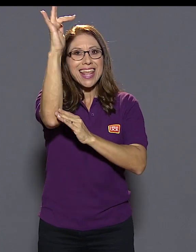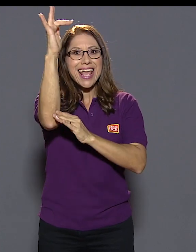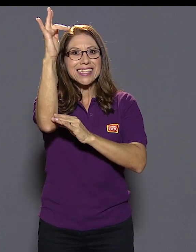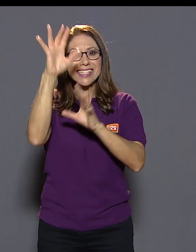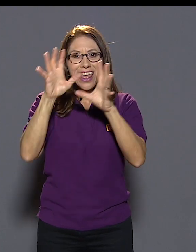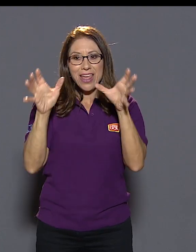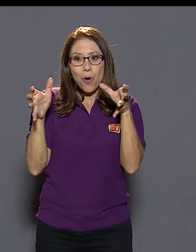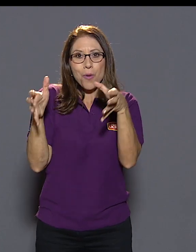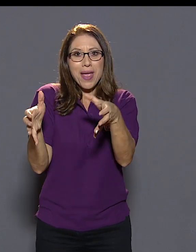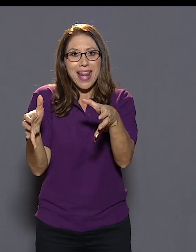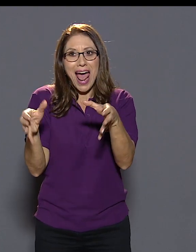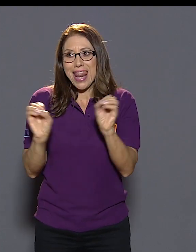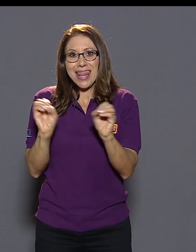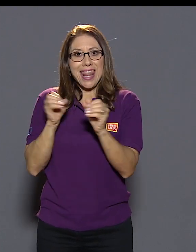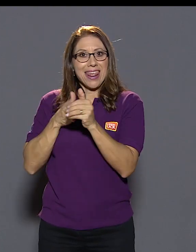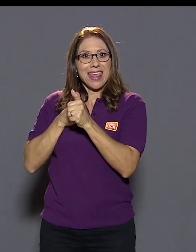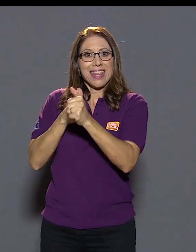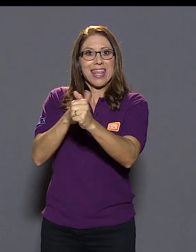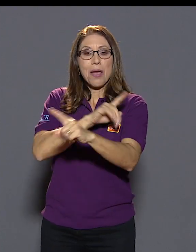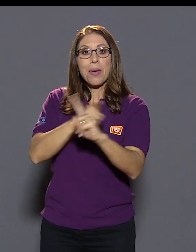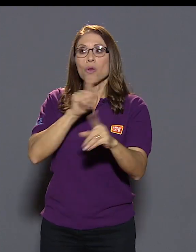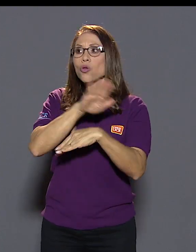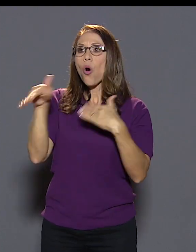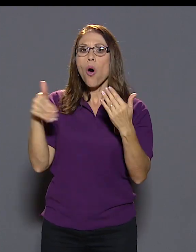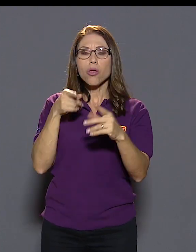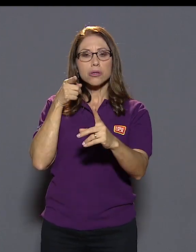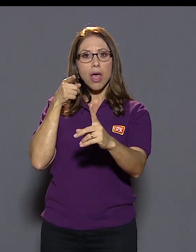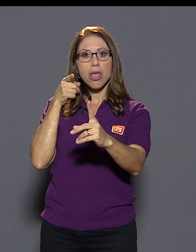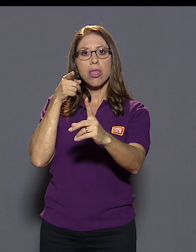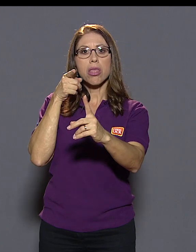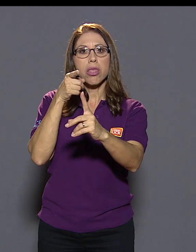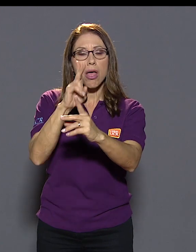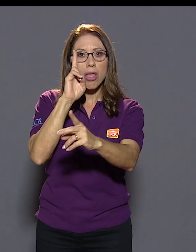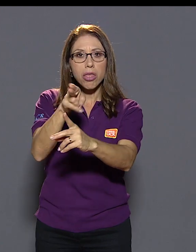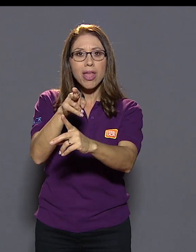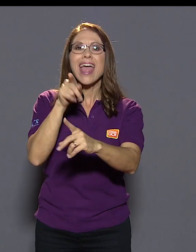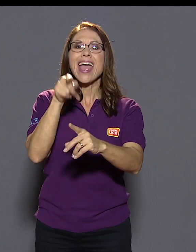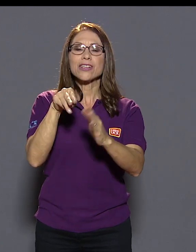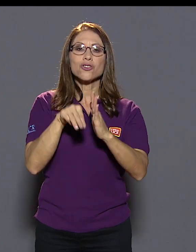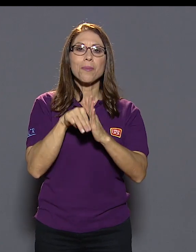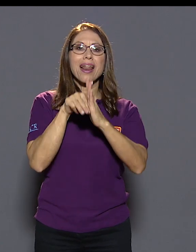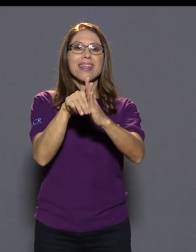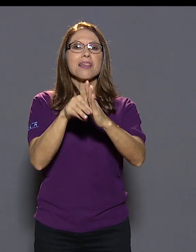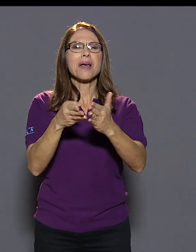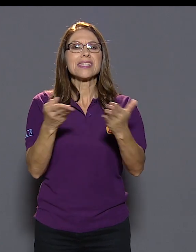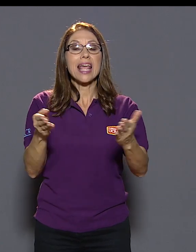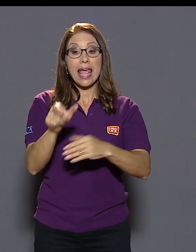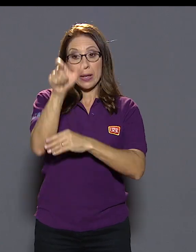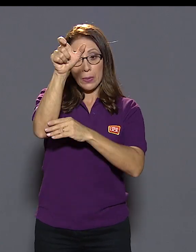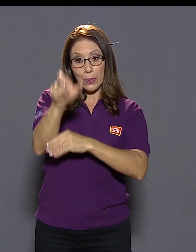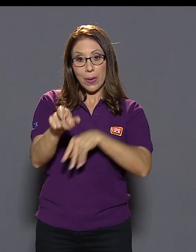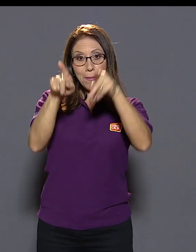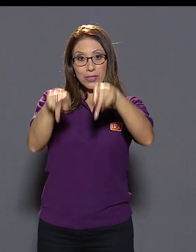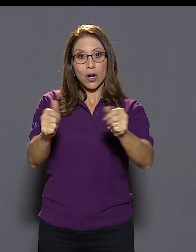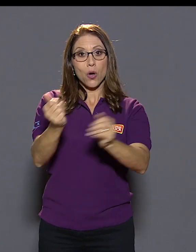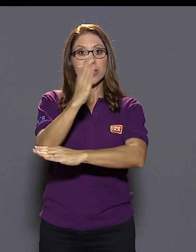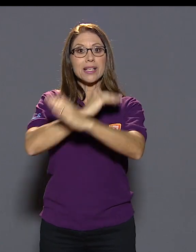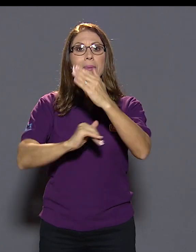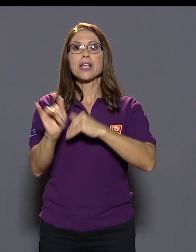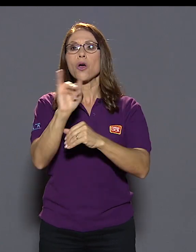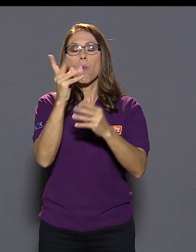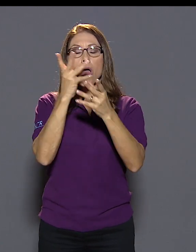Nadie nos está dirigiendo, pero todos hacia eso. Eso era lo que existía. Esos paradigmas de anulación de las personas con